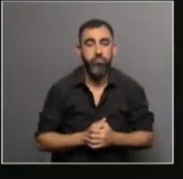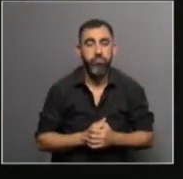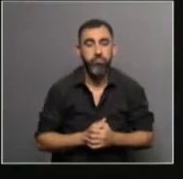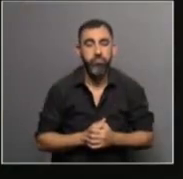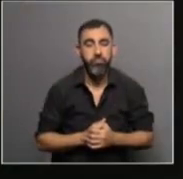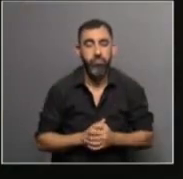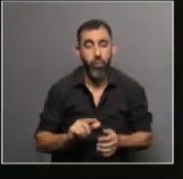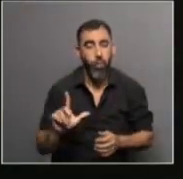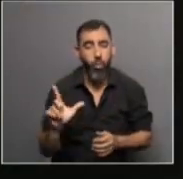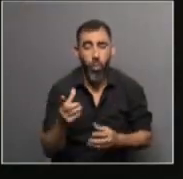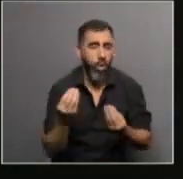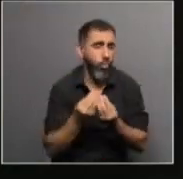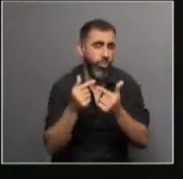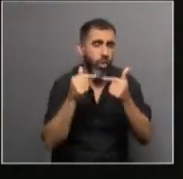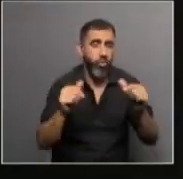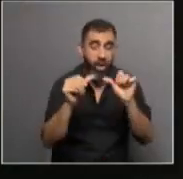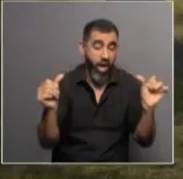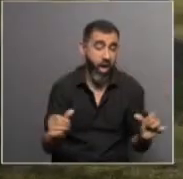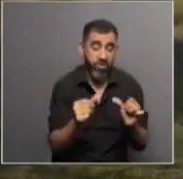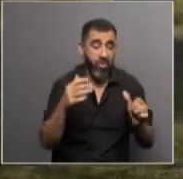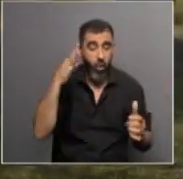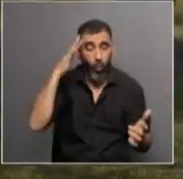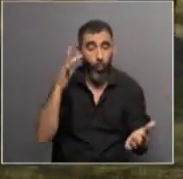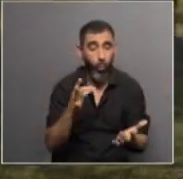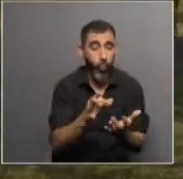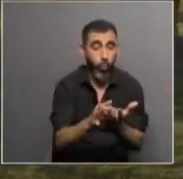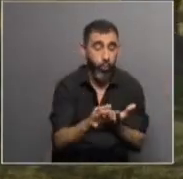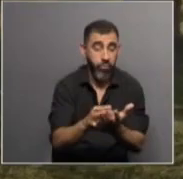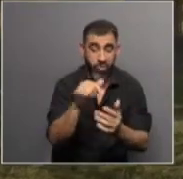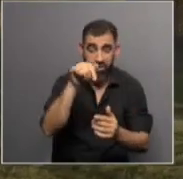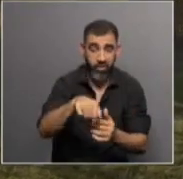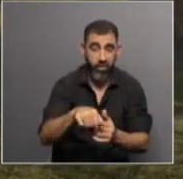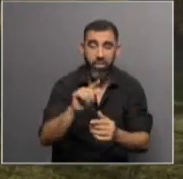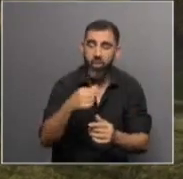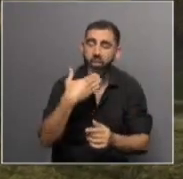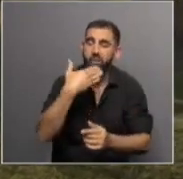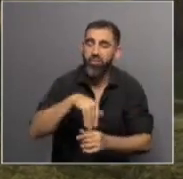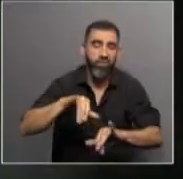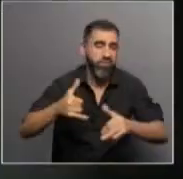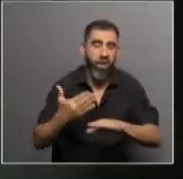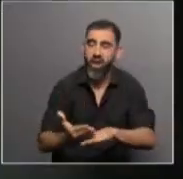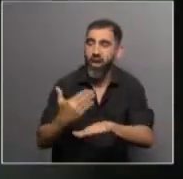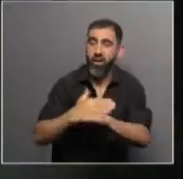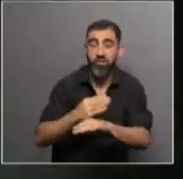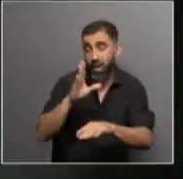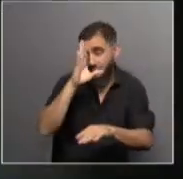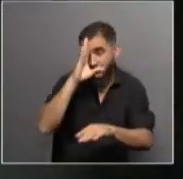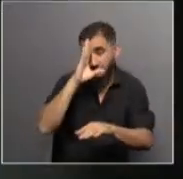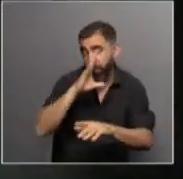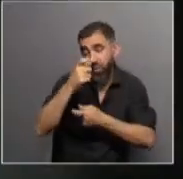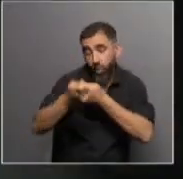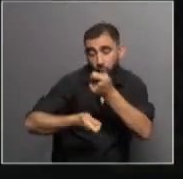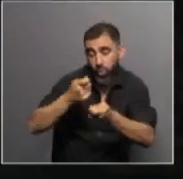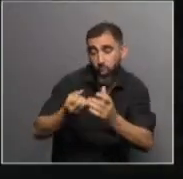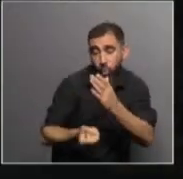No hay mucha cosa que podamos hacer, es un pueblo donde vos tenés que de alguna manera comprender lo que ya está hecho y aprender a construir